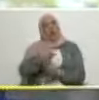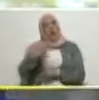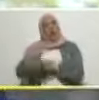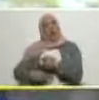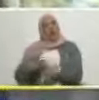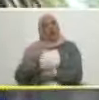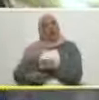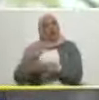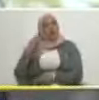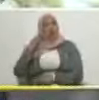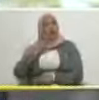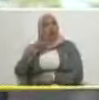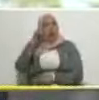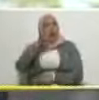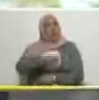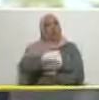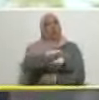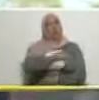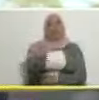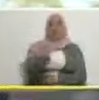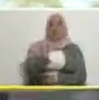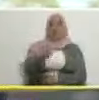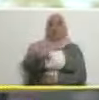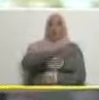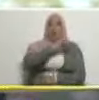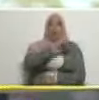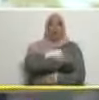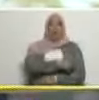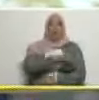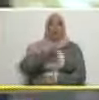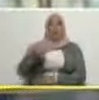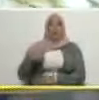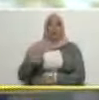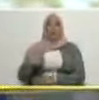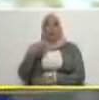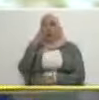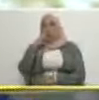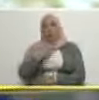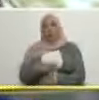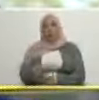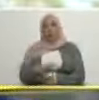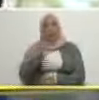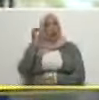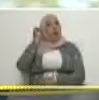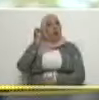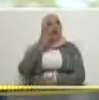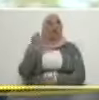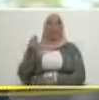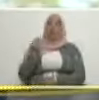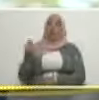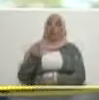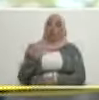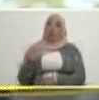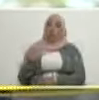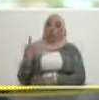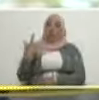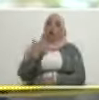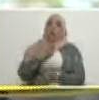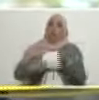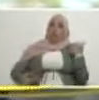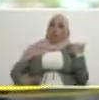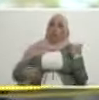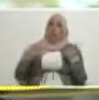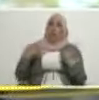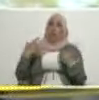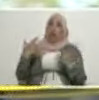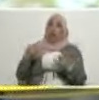bolivariana y al pueblo venezolano que hoy es el poder. Nosotros, los humildes, la juventud es, presidente, la